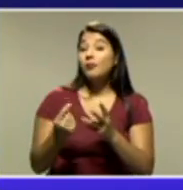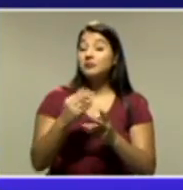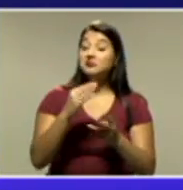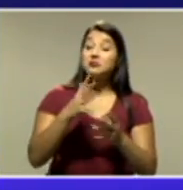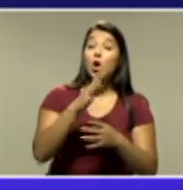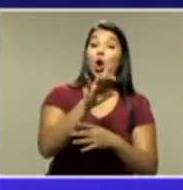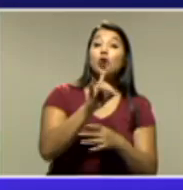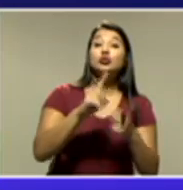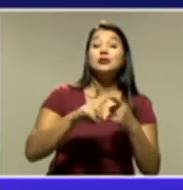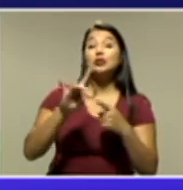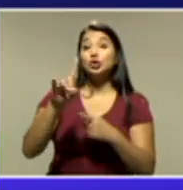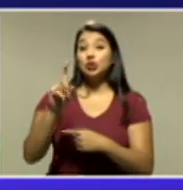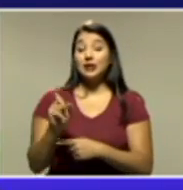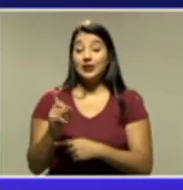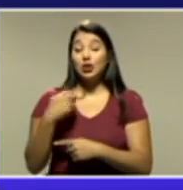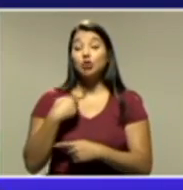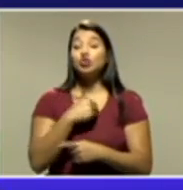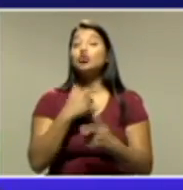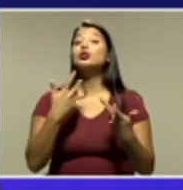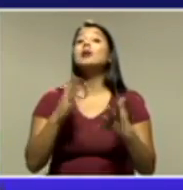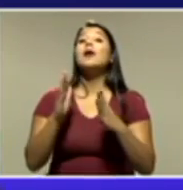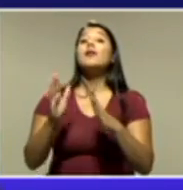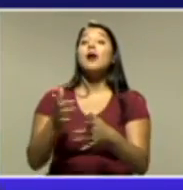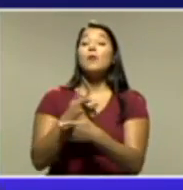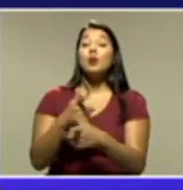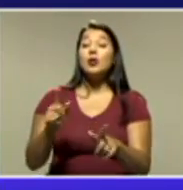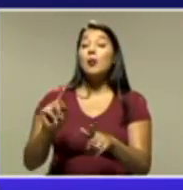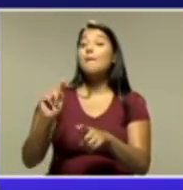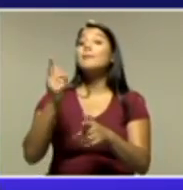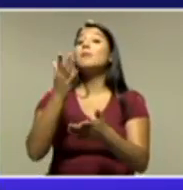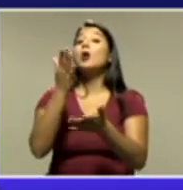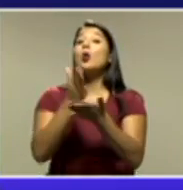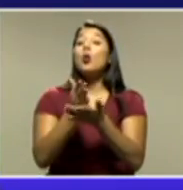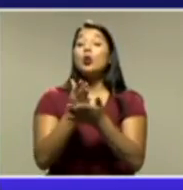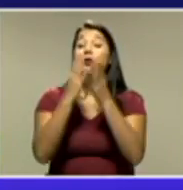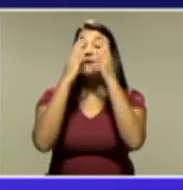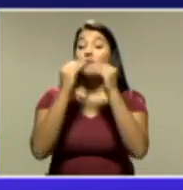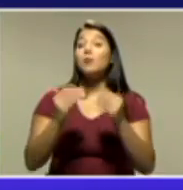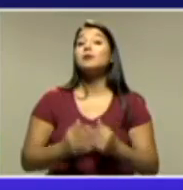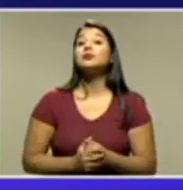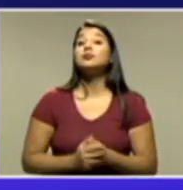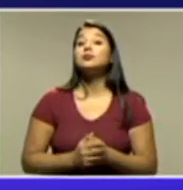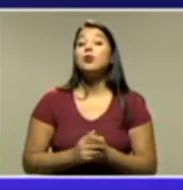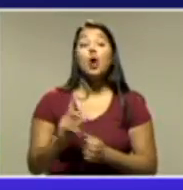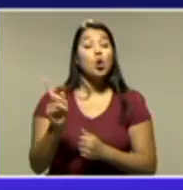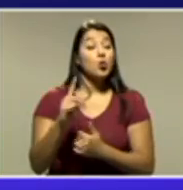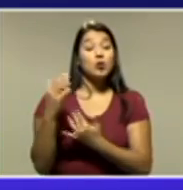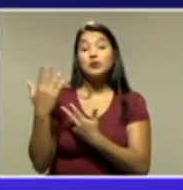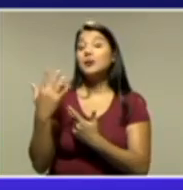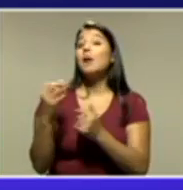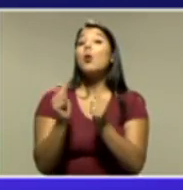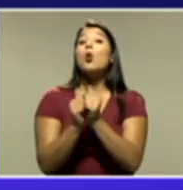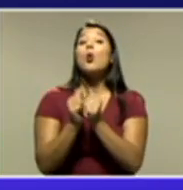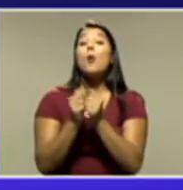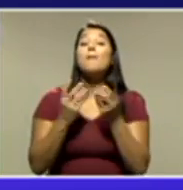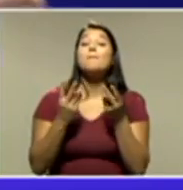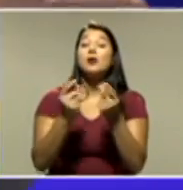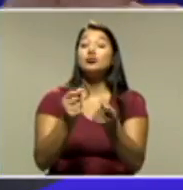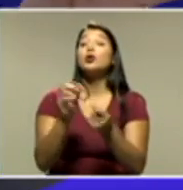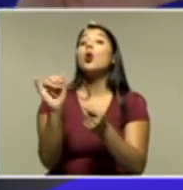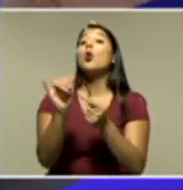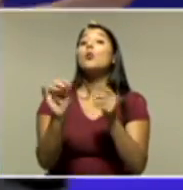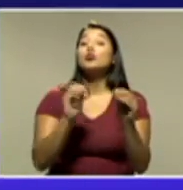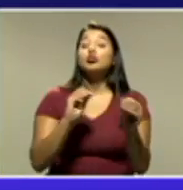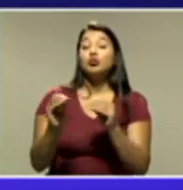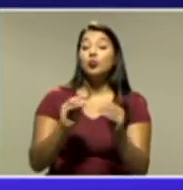8 y 8:30 vamos a liberar el primer corte de datos. No esperemos que sea con la velocidad con que se transmitió datos